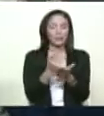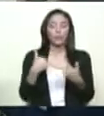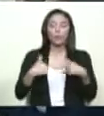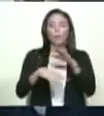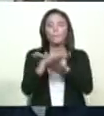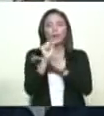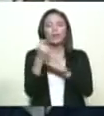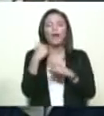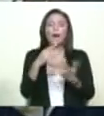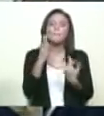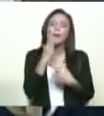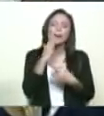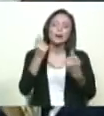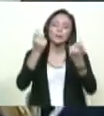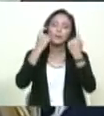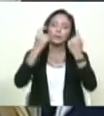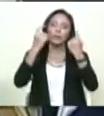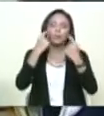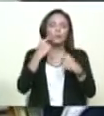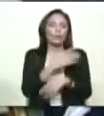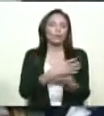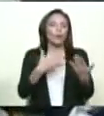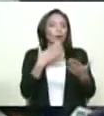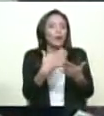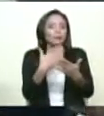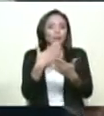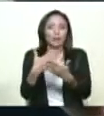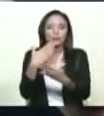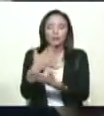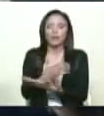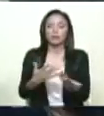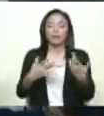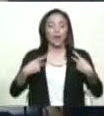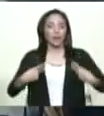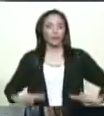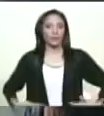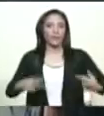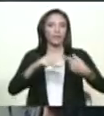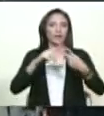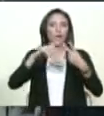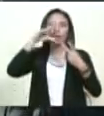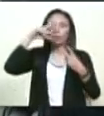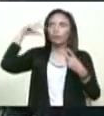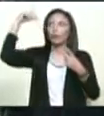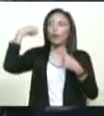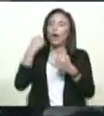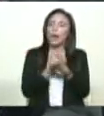soy muy agradecido no es gracias a la vida a dios